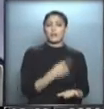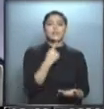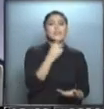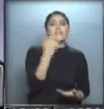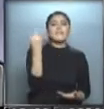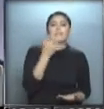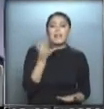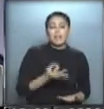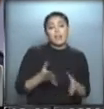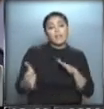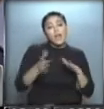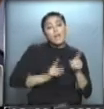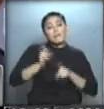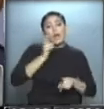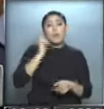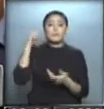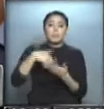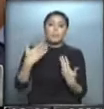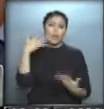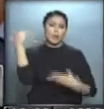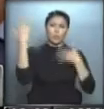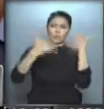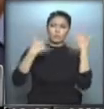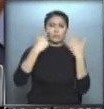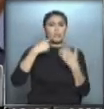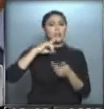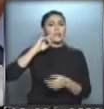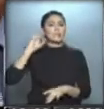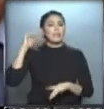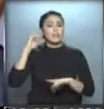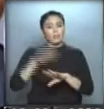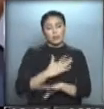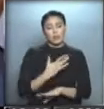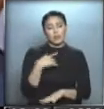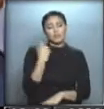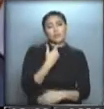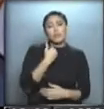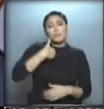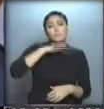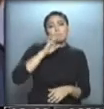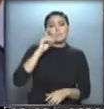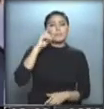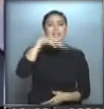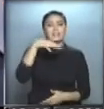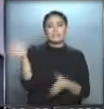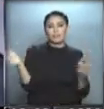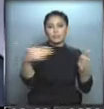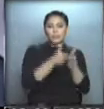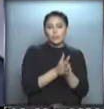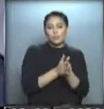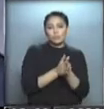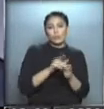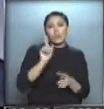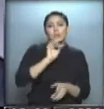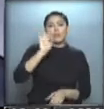verdad la gente y a veces algún dirigente puede ser confundido haber tomado otra decisión yo apuesto más a que se acerquen más dirigentes a este sector que algún